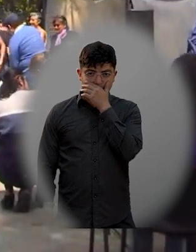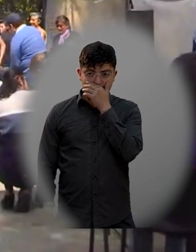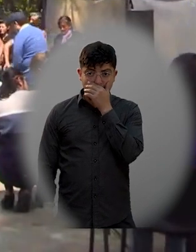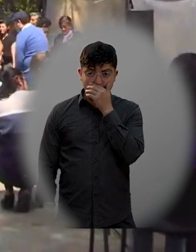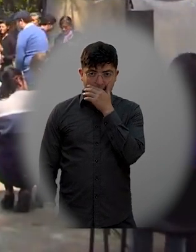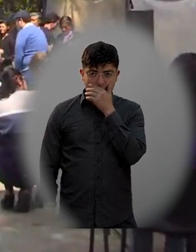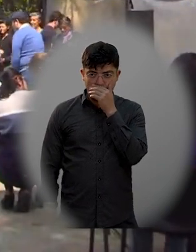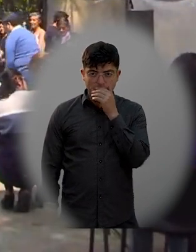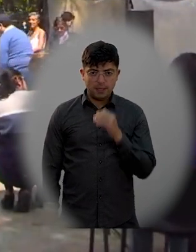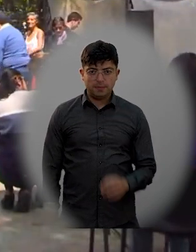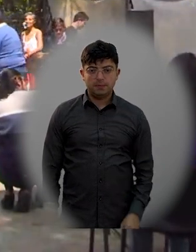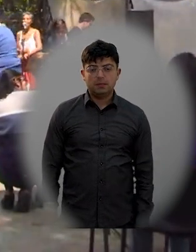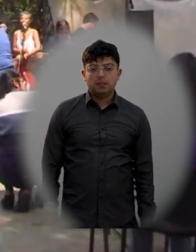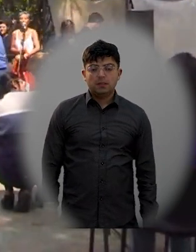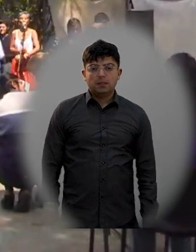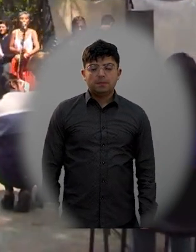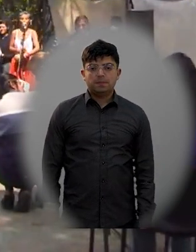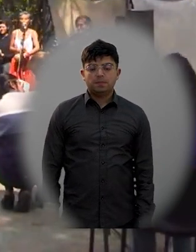Hola.